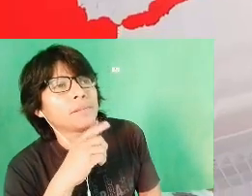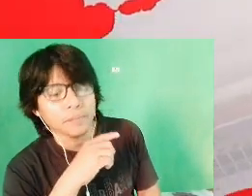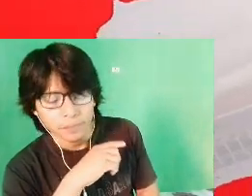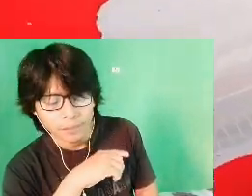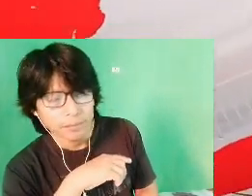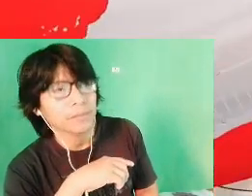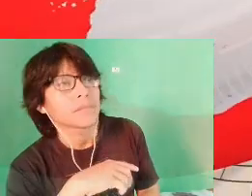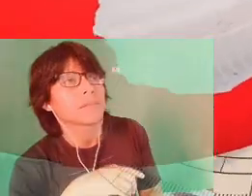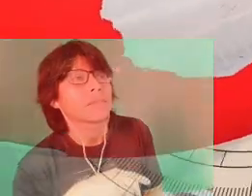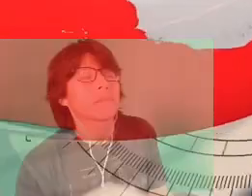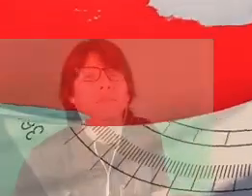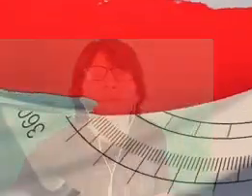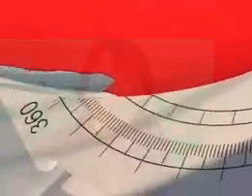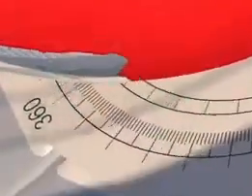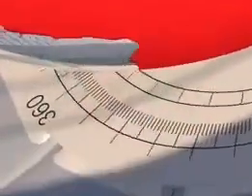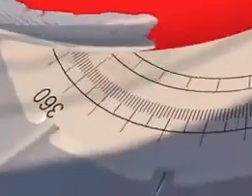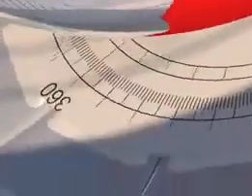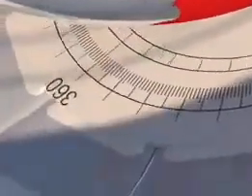intro.